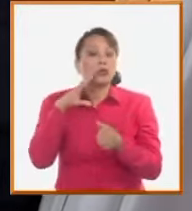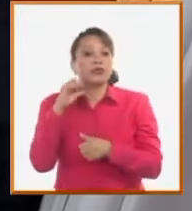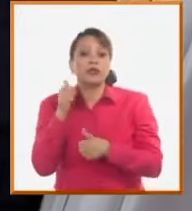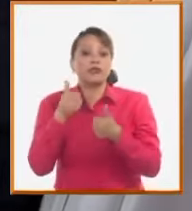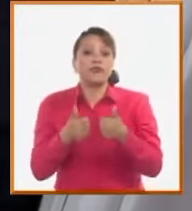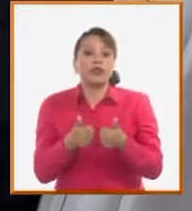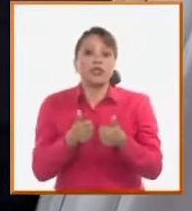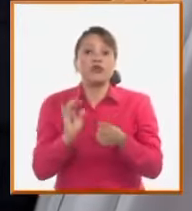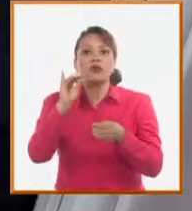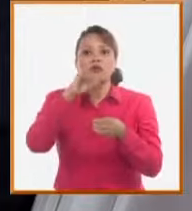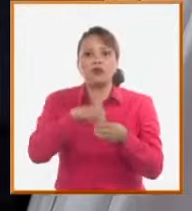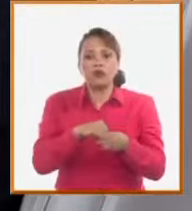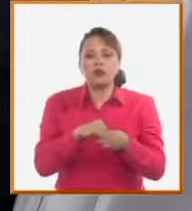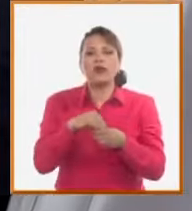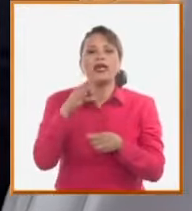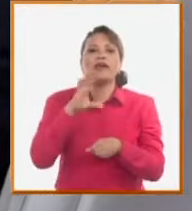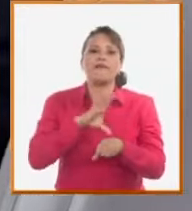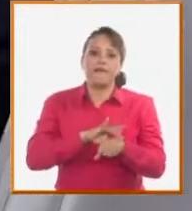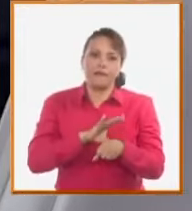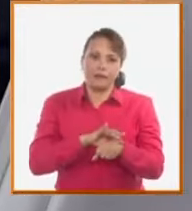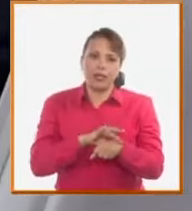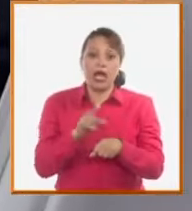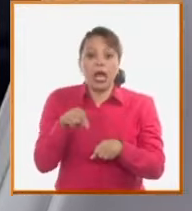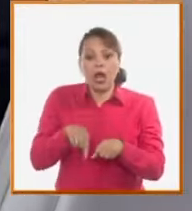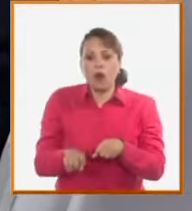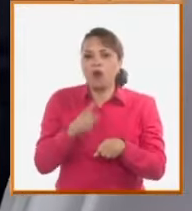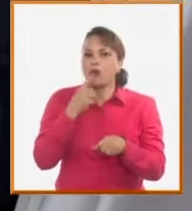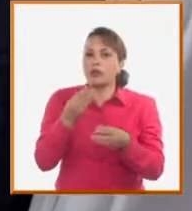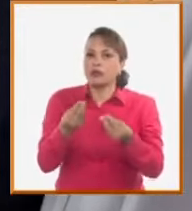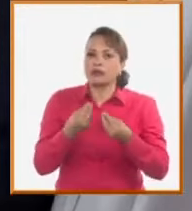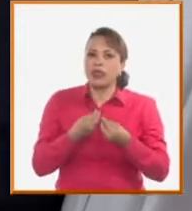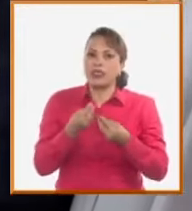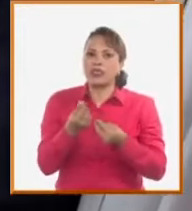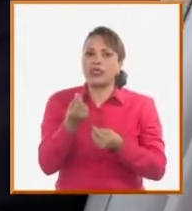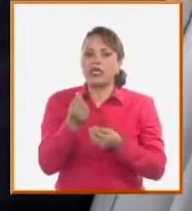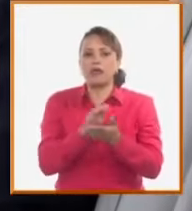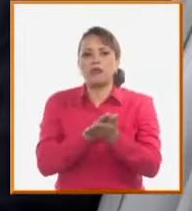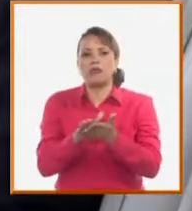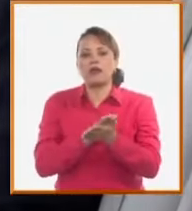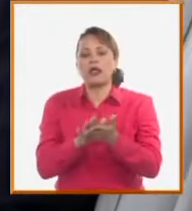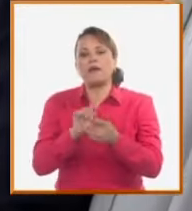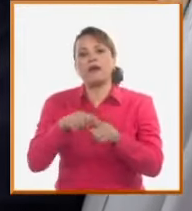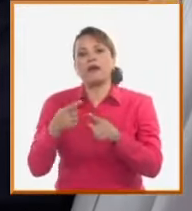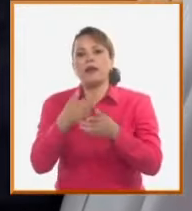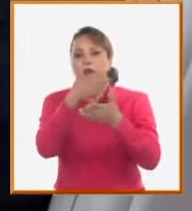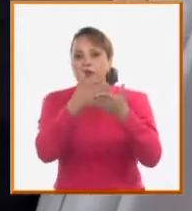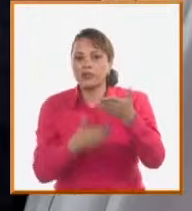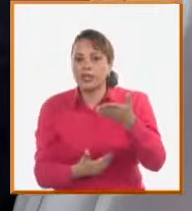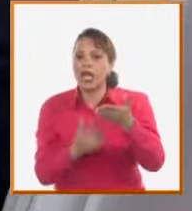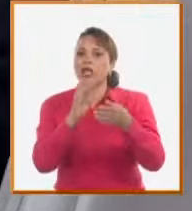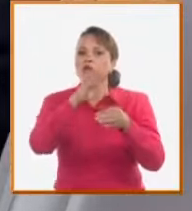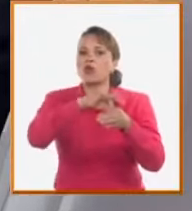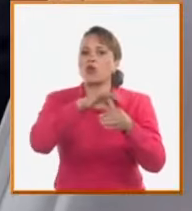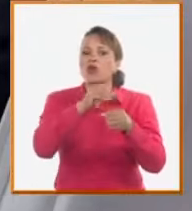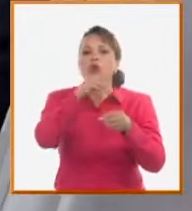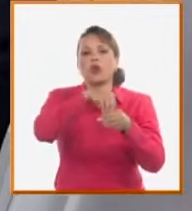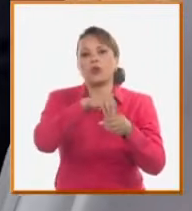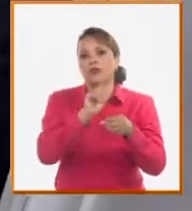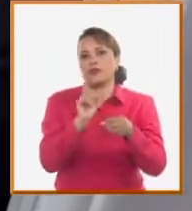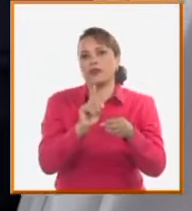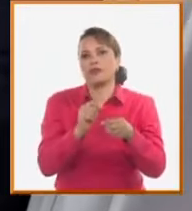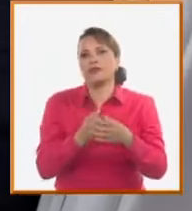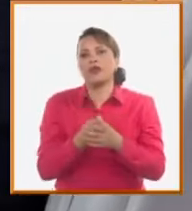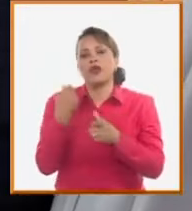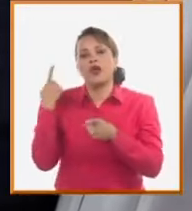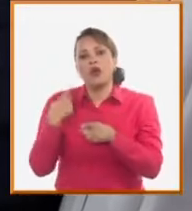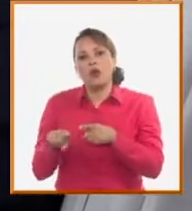no incluyó ese tipo de enfermedad, ahora no está recibiendo el seguro porque no lo tiene contemplado. Y también Jorge, que